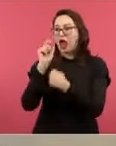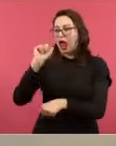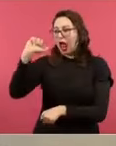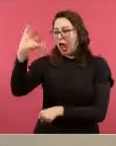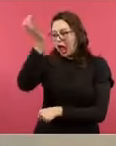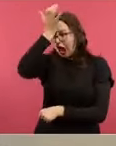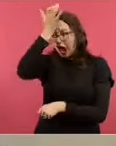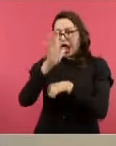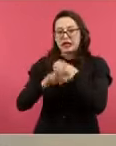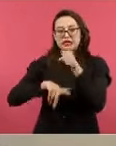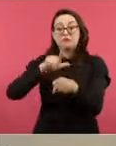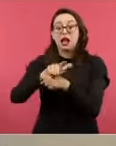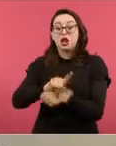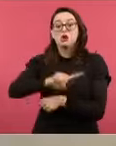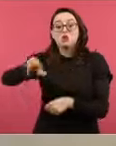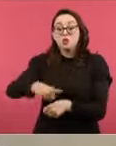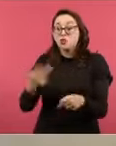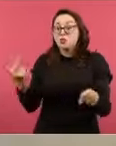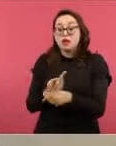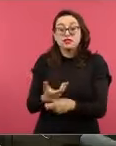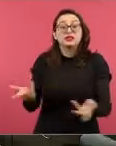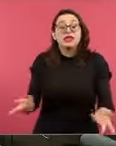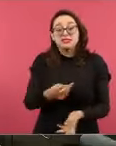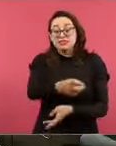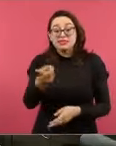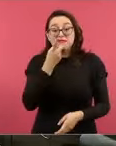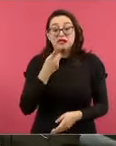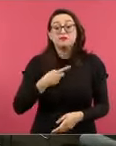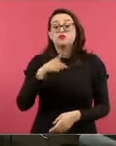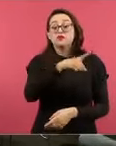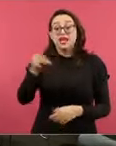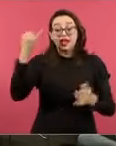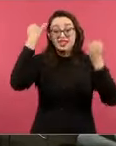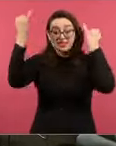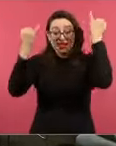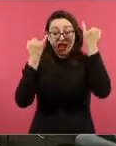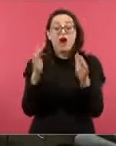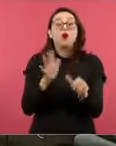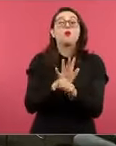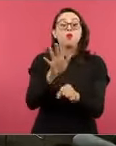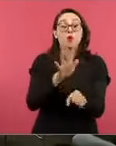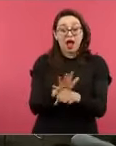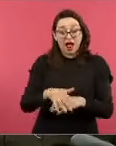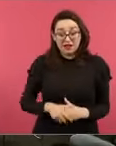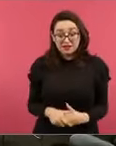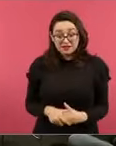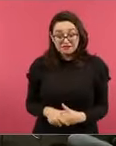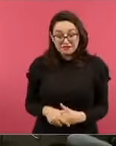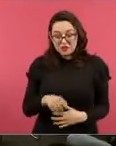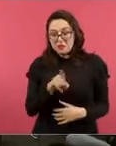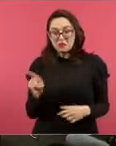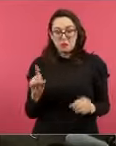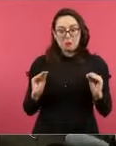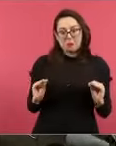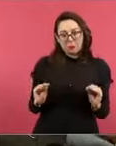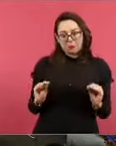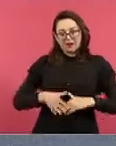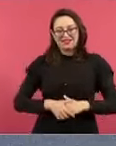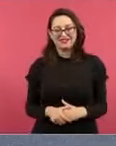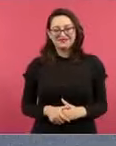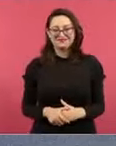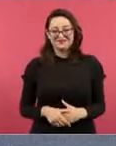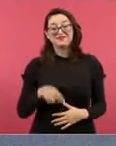¿Qué ocurre? ¿Causas? A ver, díganme. ¿Qué pasó con las ovejas? ¿Quieren saber qué pasó? Lean la